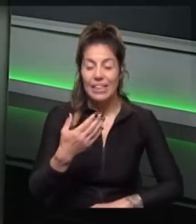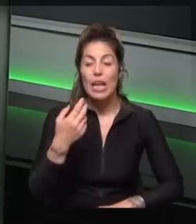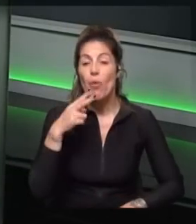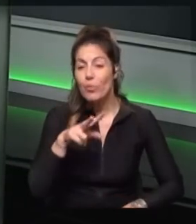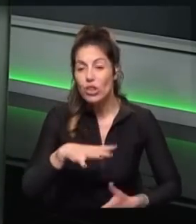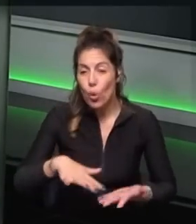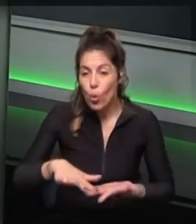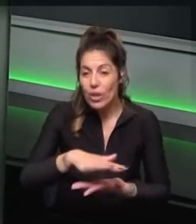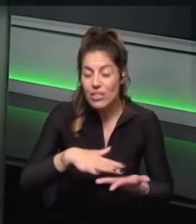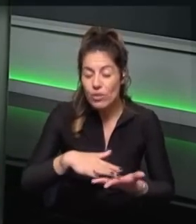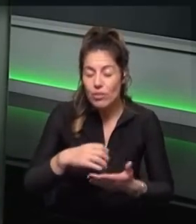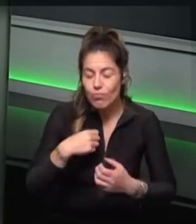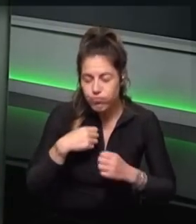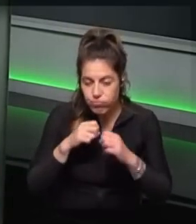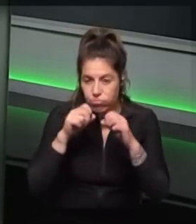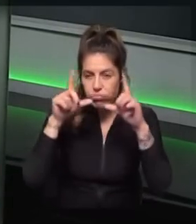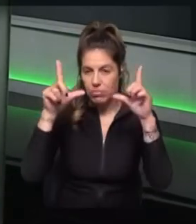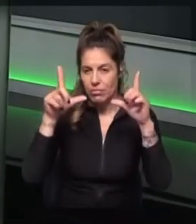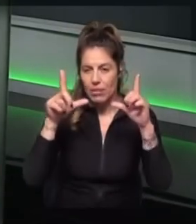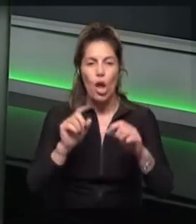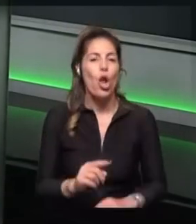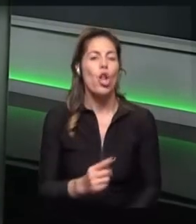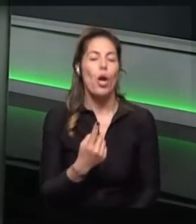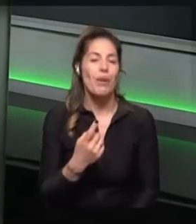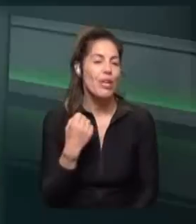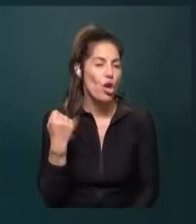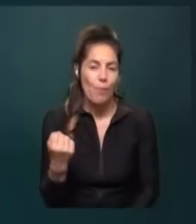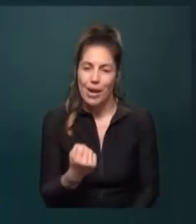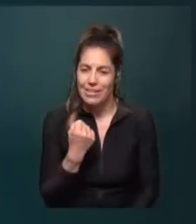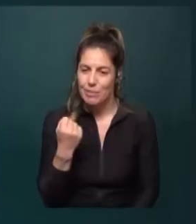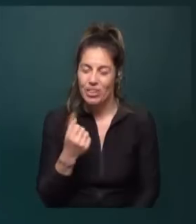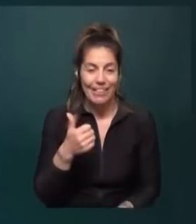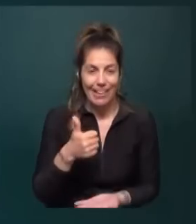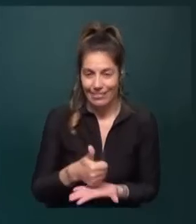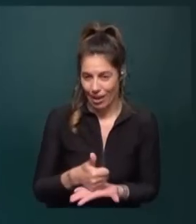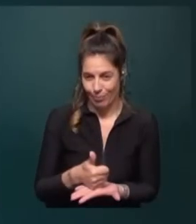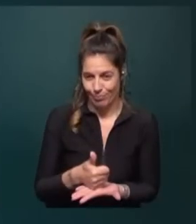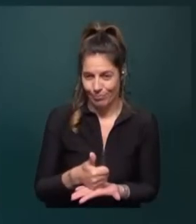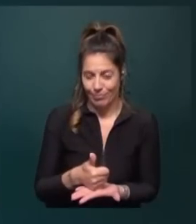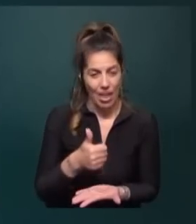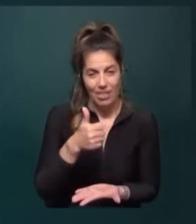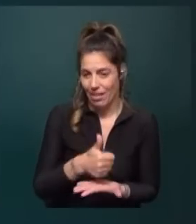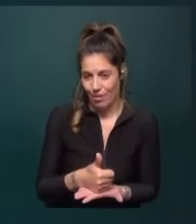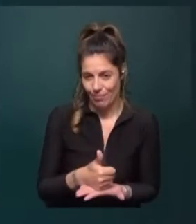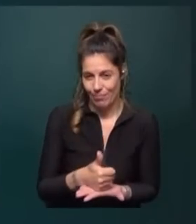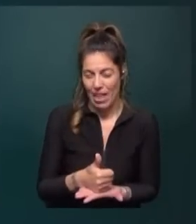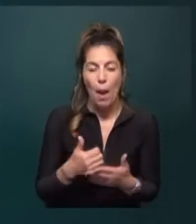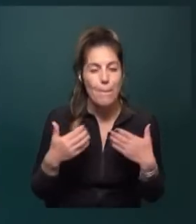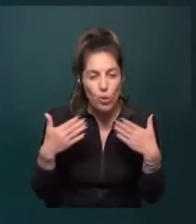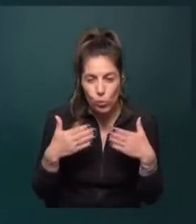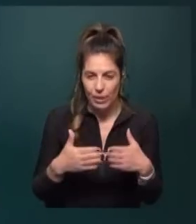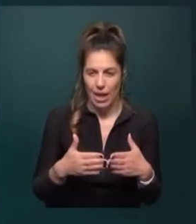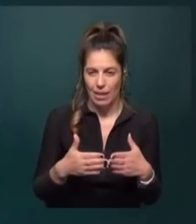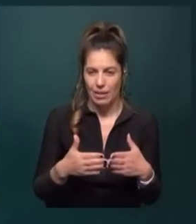viendo una situación que nos llama la atención lo primero Nati lo más importante es estar es la presencia es preguntar